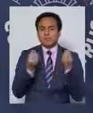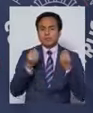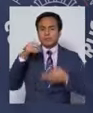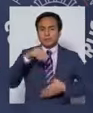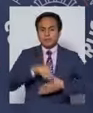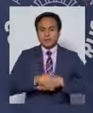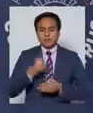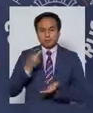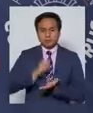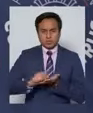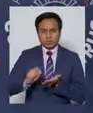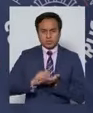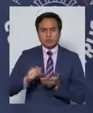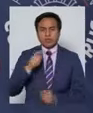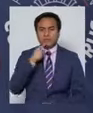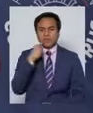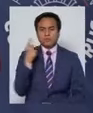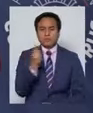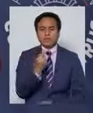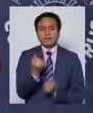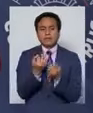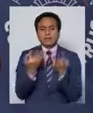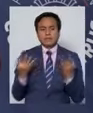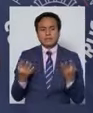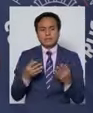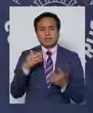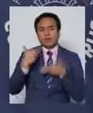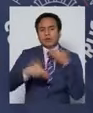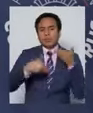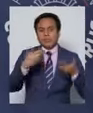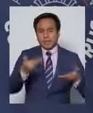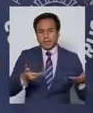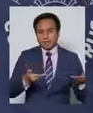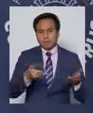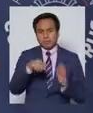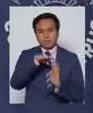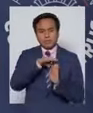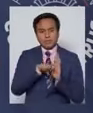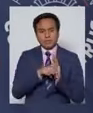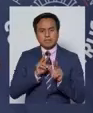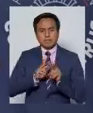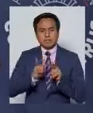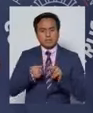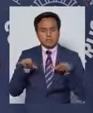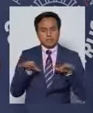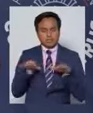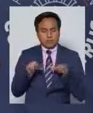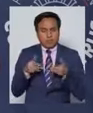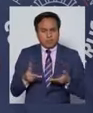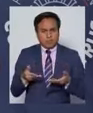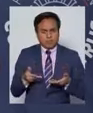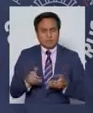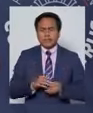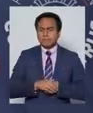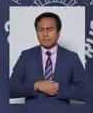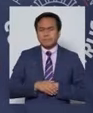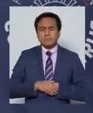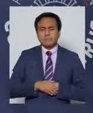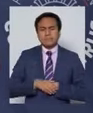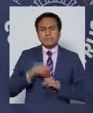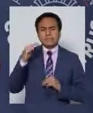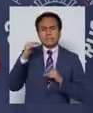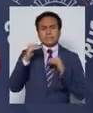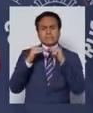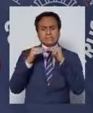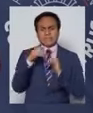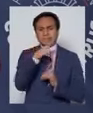subsecretarios. Preguntarle respecto a la cantidad de contagios y las medidas que se están utilizando actualmente. Estamos al límite